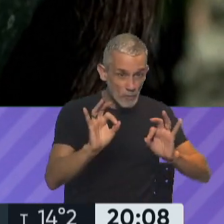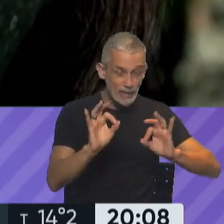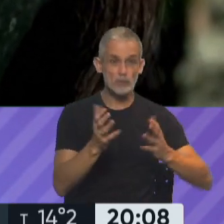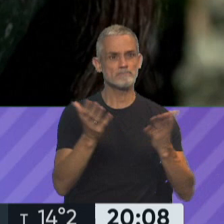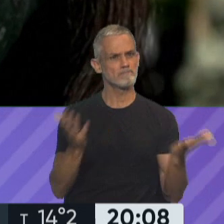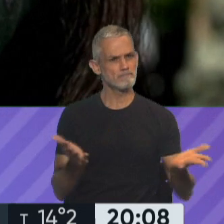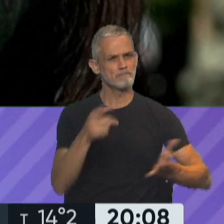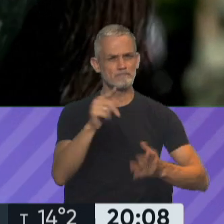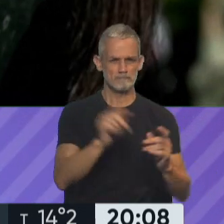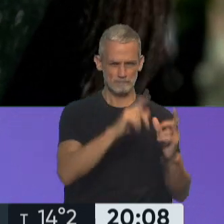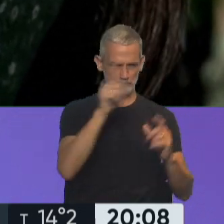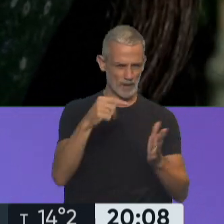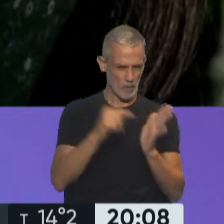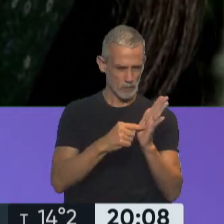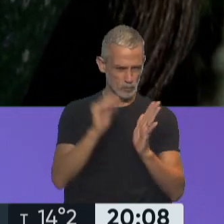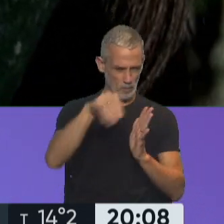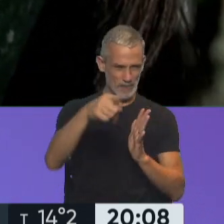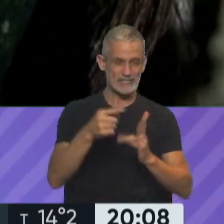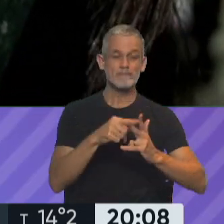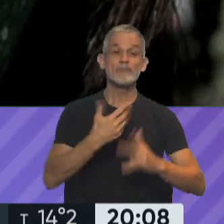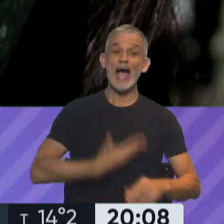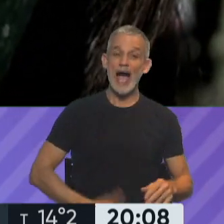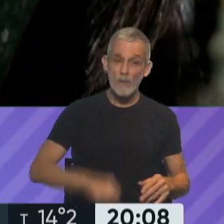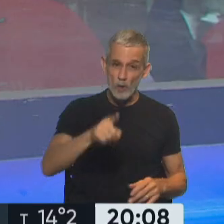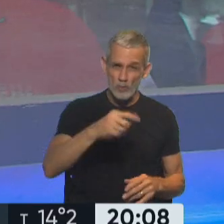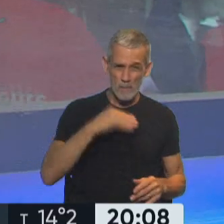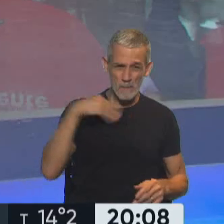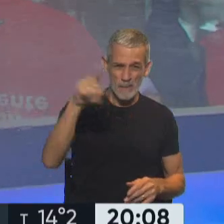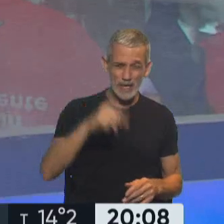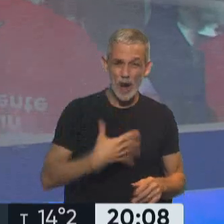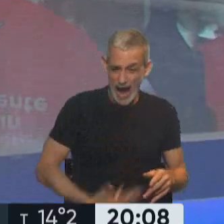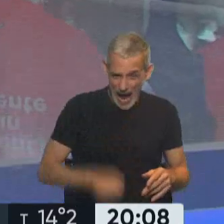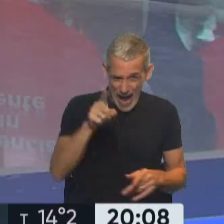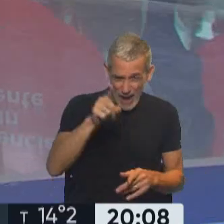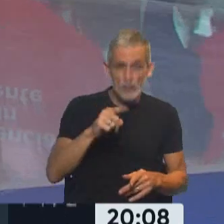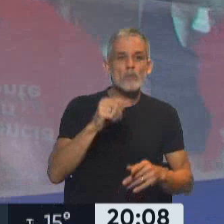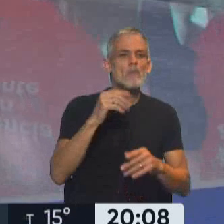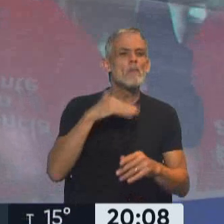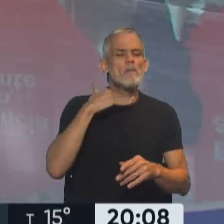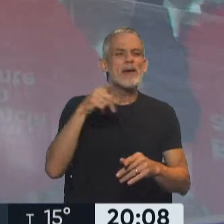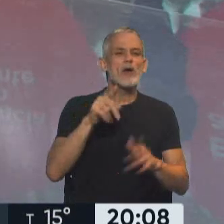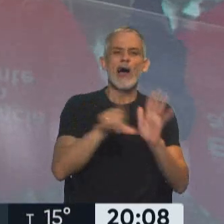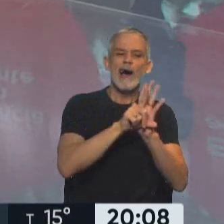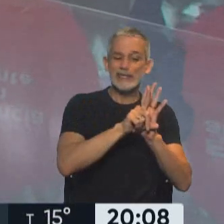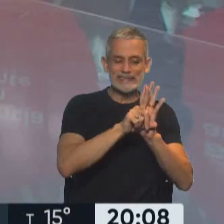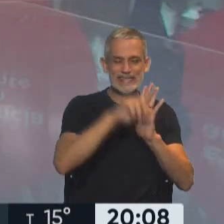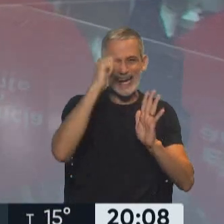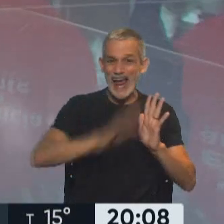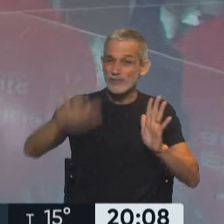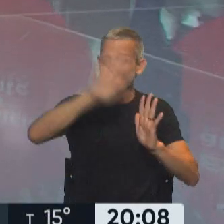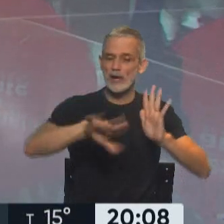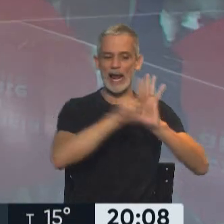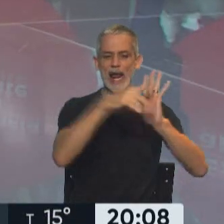ahí vamos al siguiente punto. El aborto en México, hasta el momento, no es legal a nivel